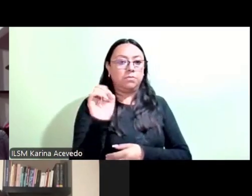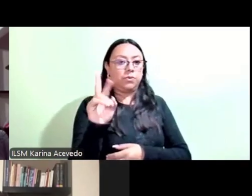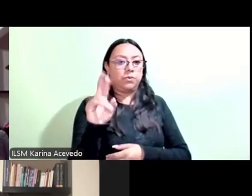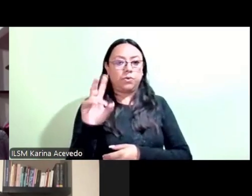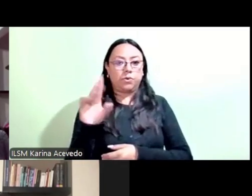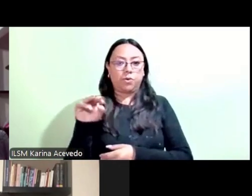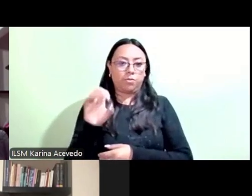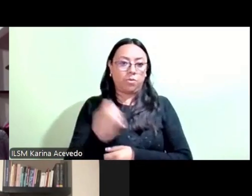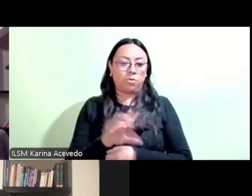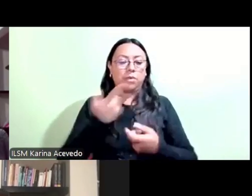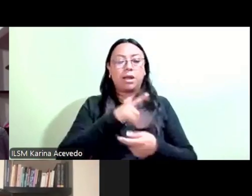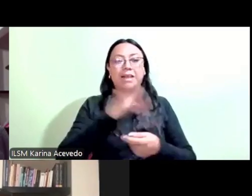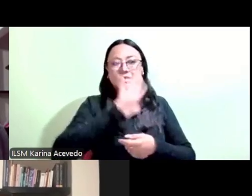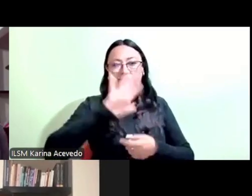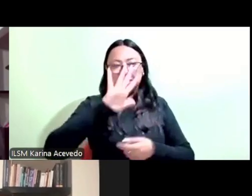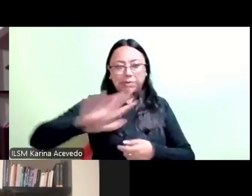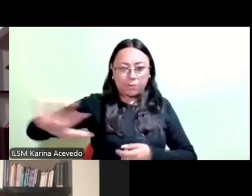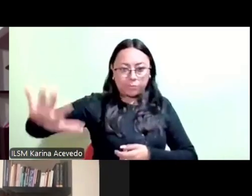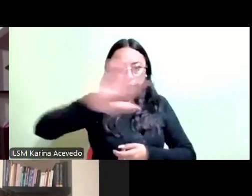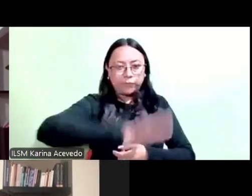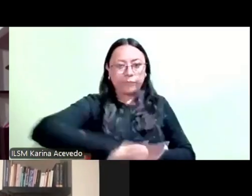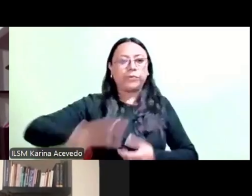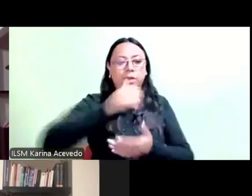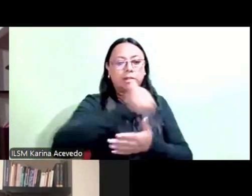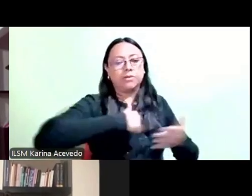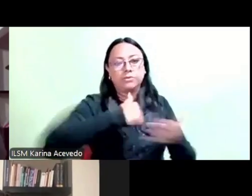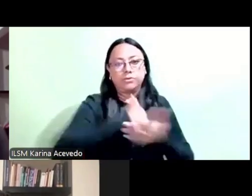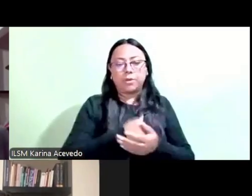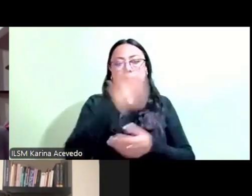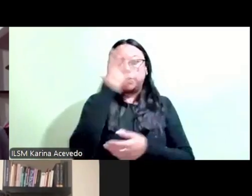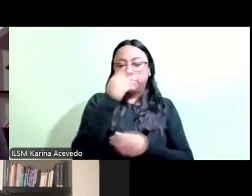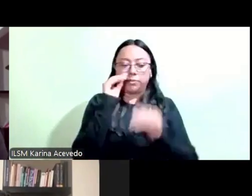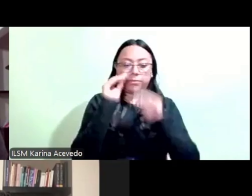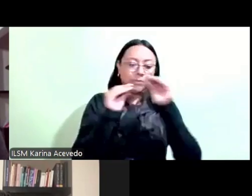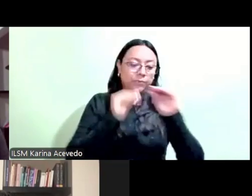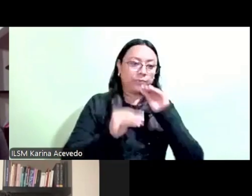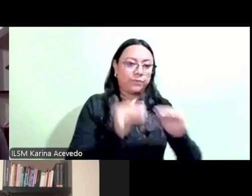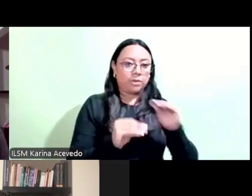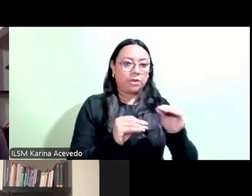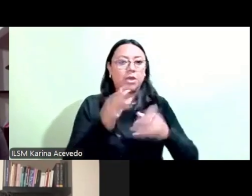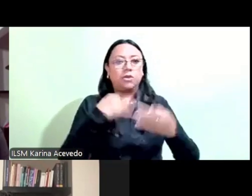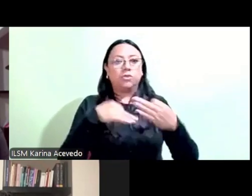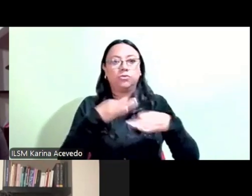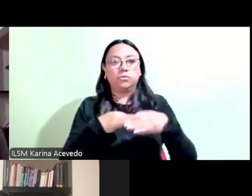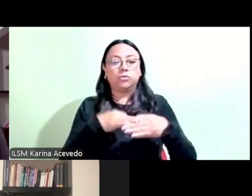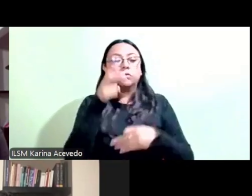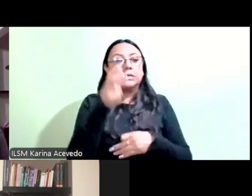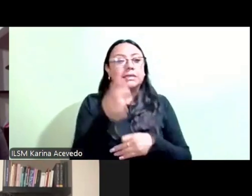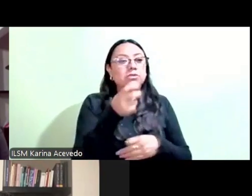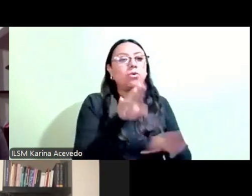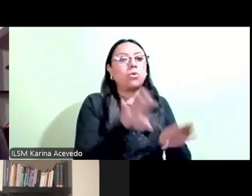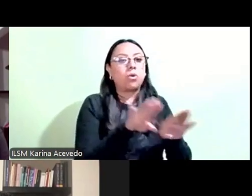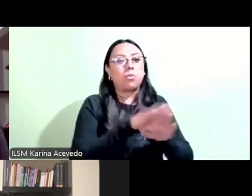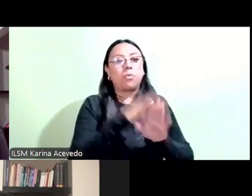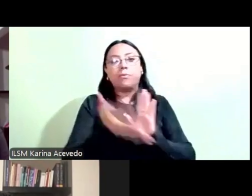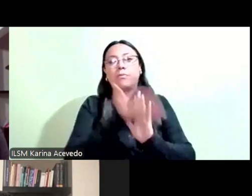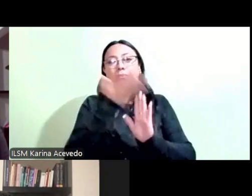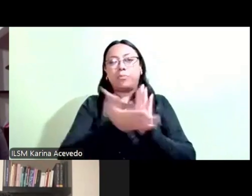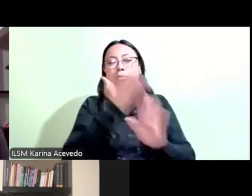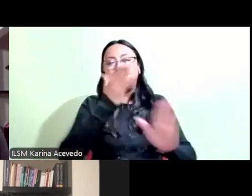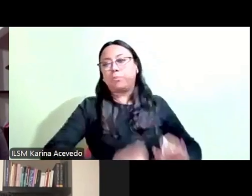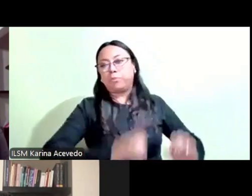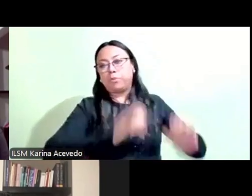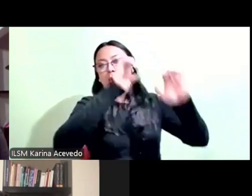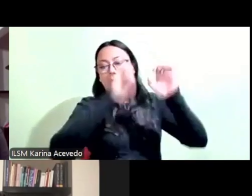como una acción prioritaria el mitigar los efectos desfavorables en la imagen urbana producen las construcciones altas sin